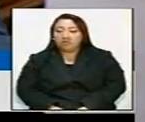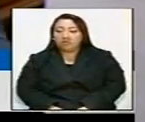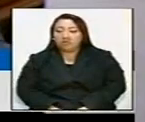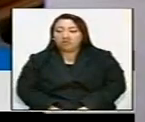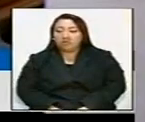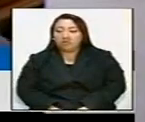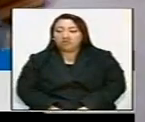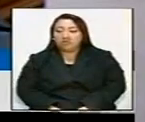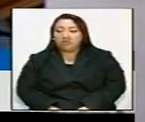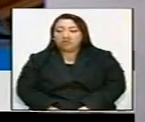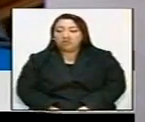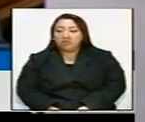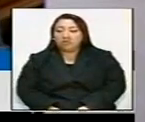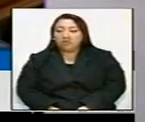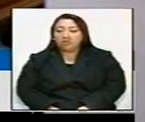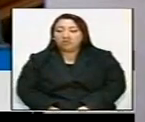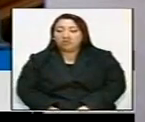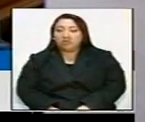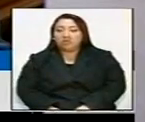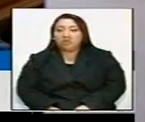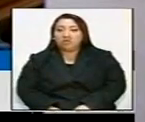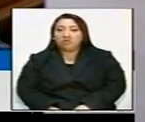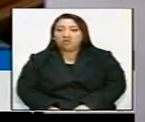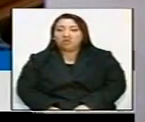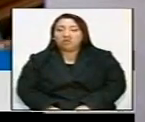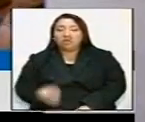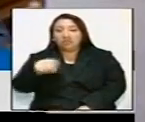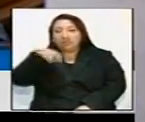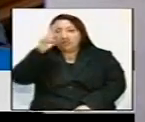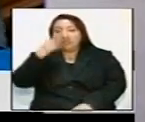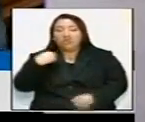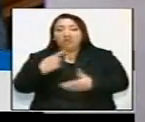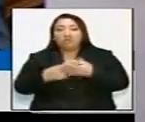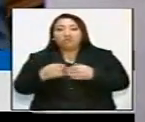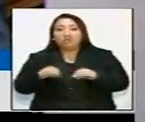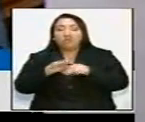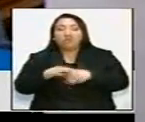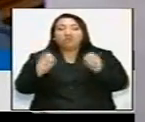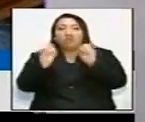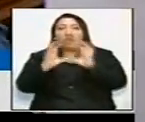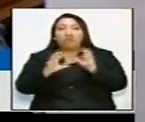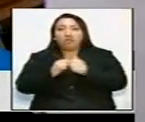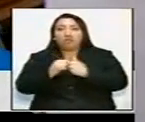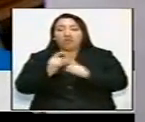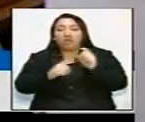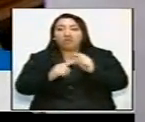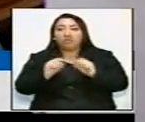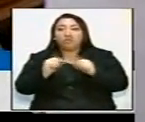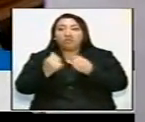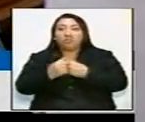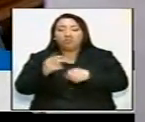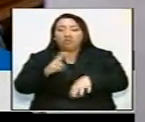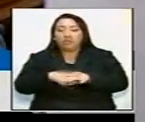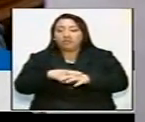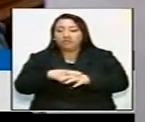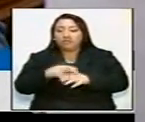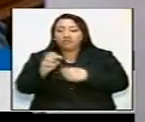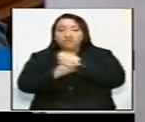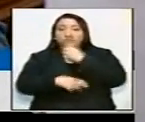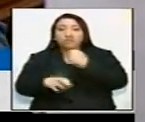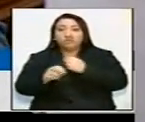un crecimiento sostenido y maravilloso, si lo comparamos en términos relativos para países de